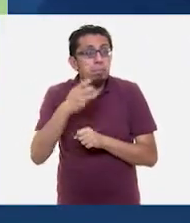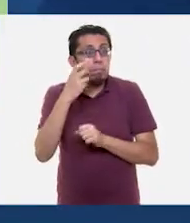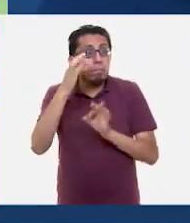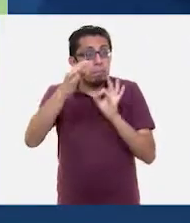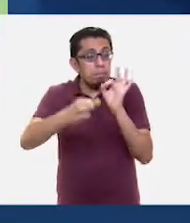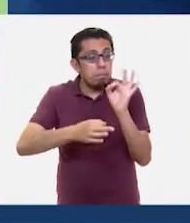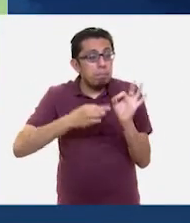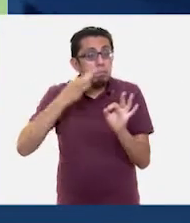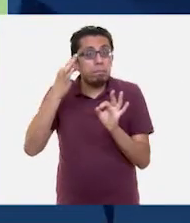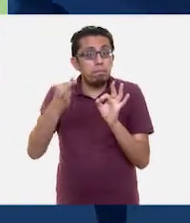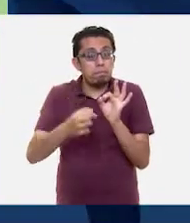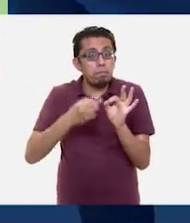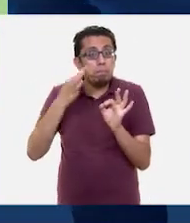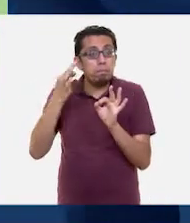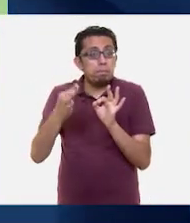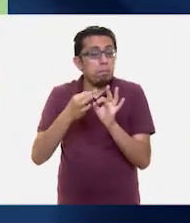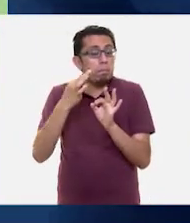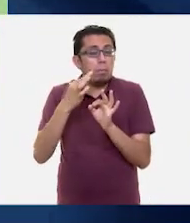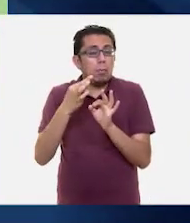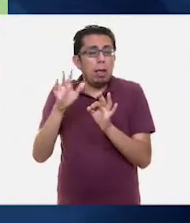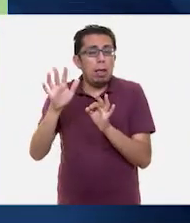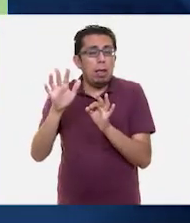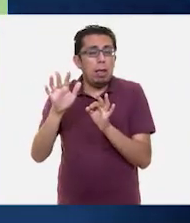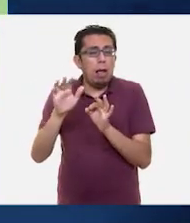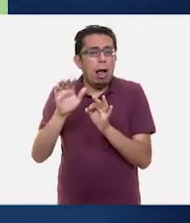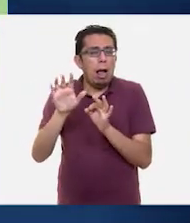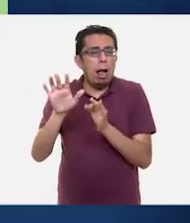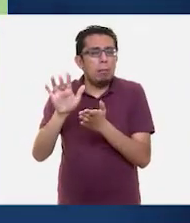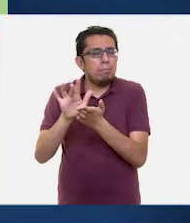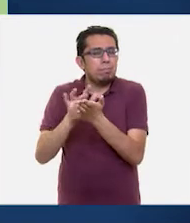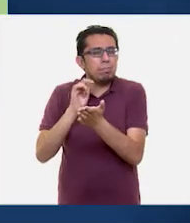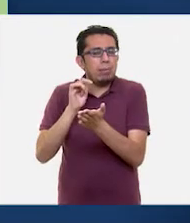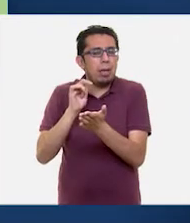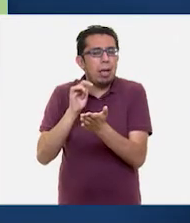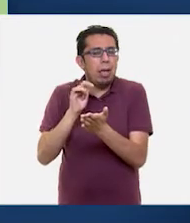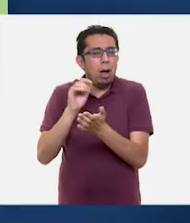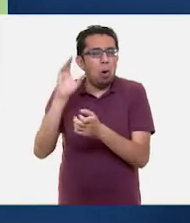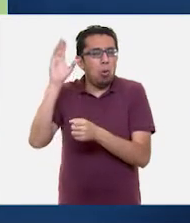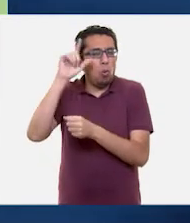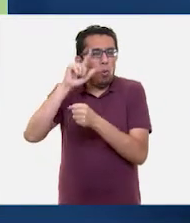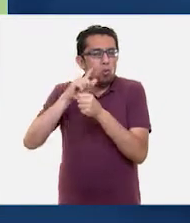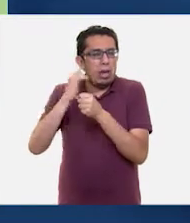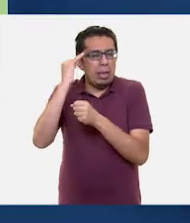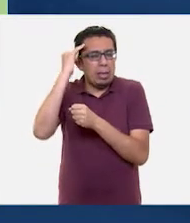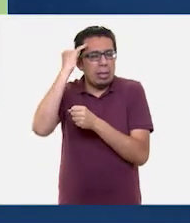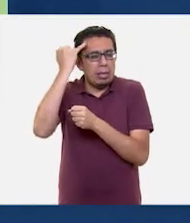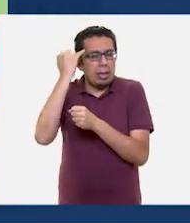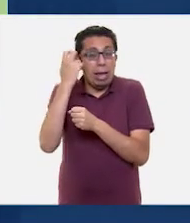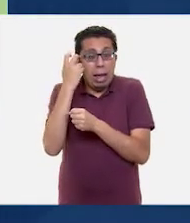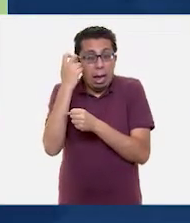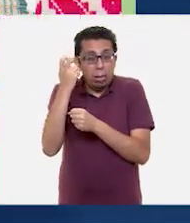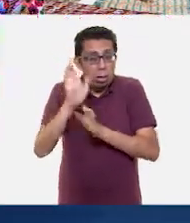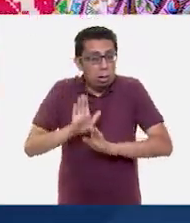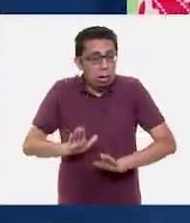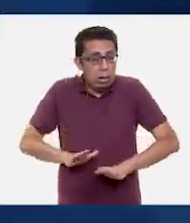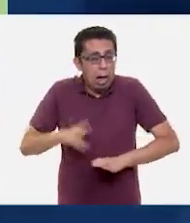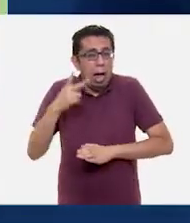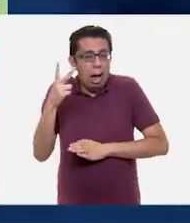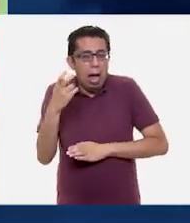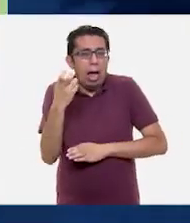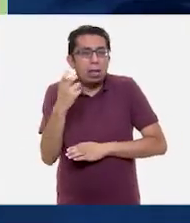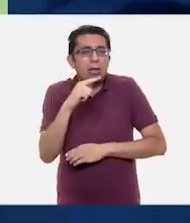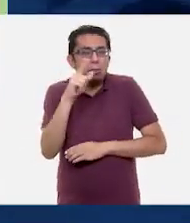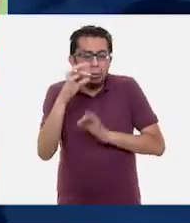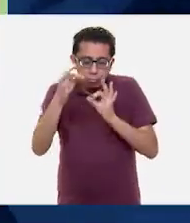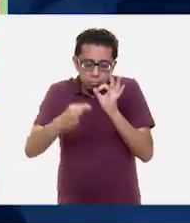huipil retoman elementos característicos que representan a los grupos indígenas. En muchos casos, sus